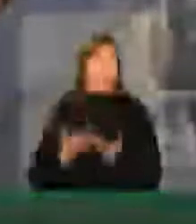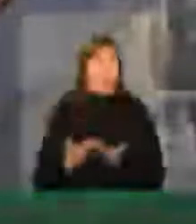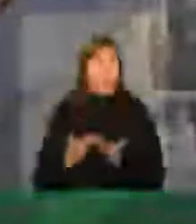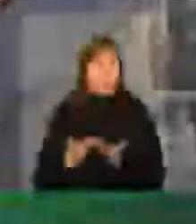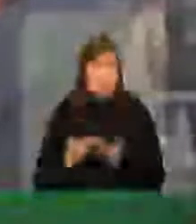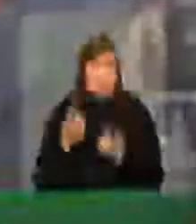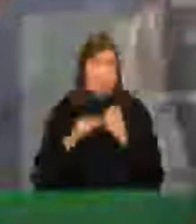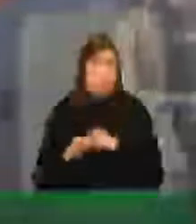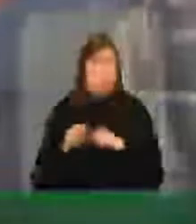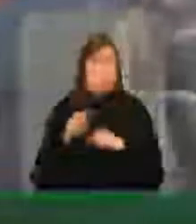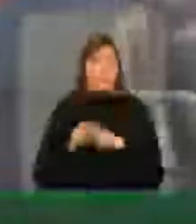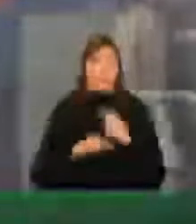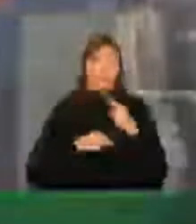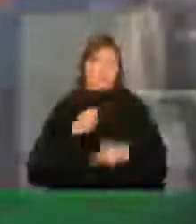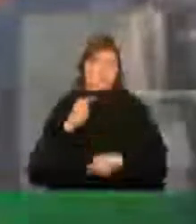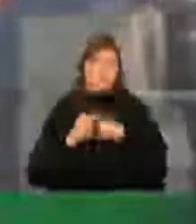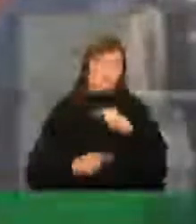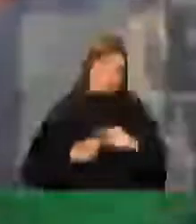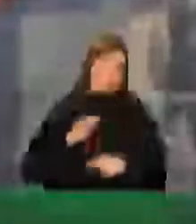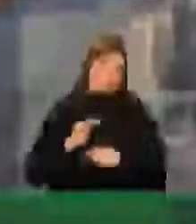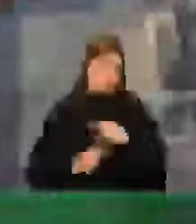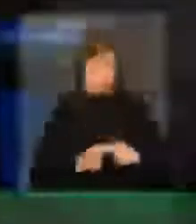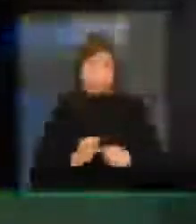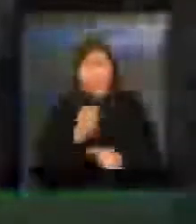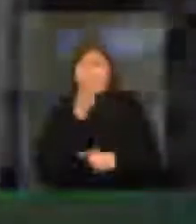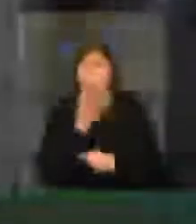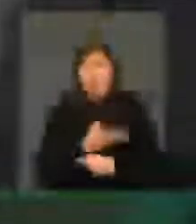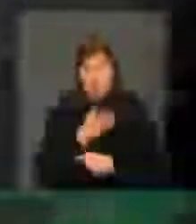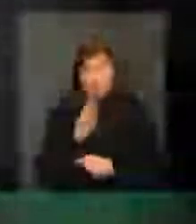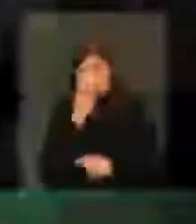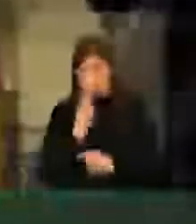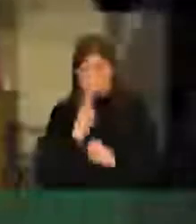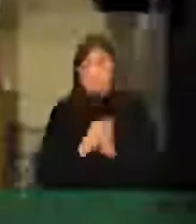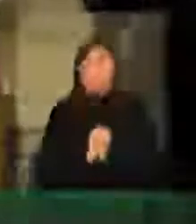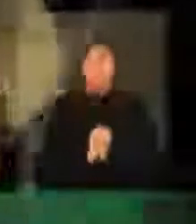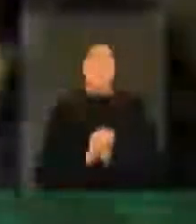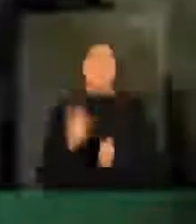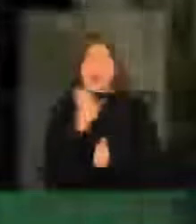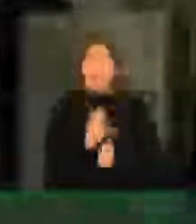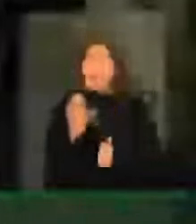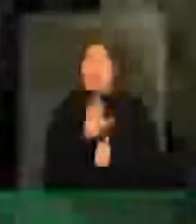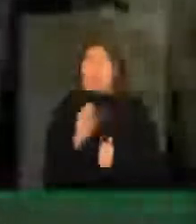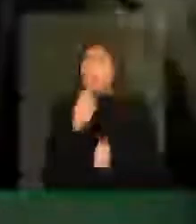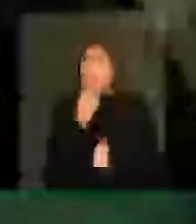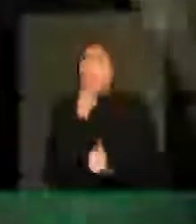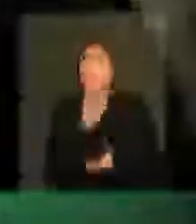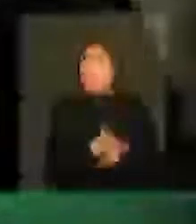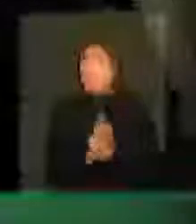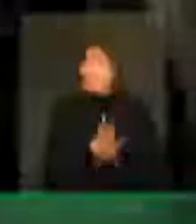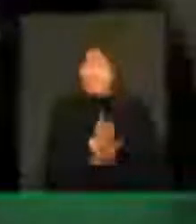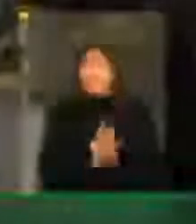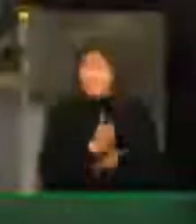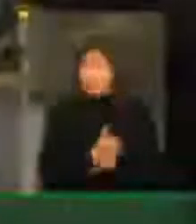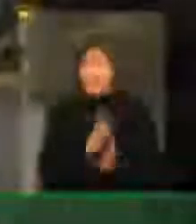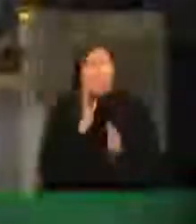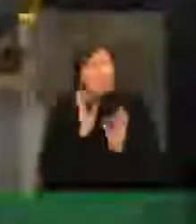que en realidad se va acelerando y va generando capacidades en el país. Las empresas del sector aseguran que el beneficio impacta no solo